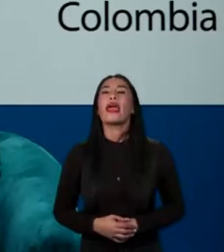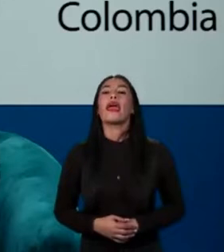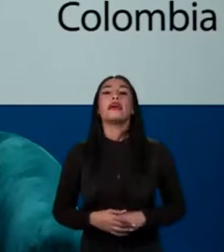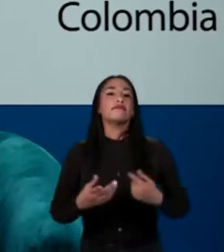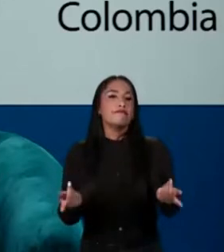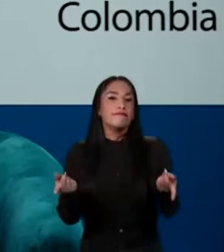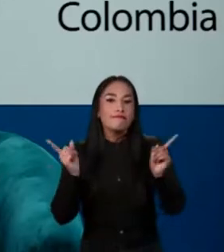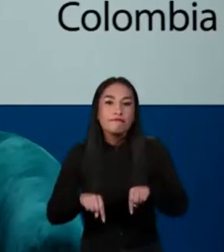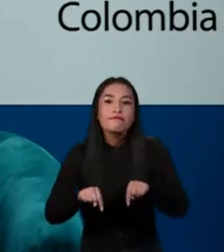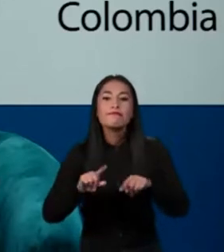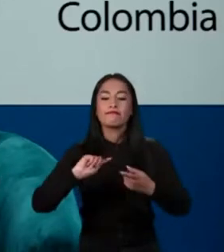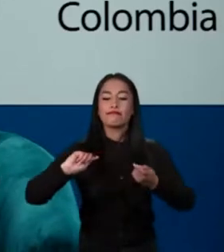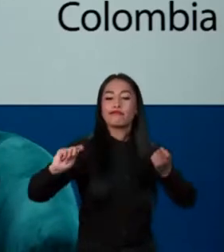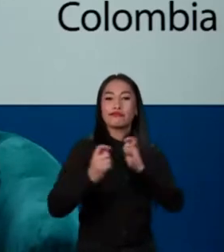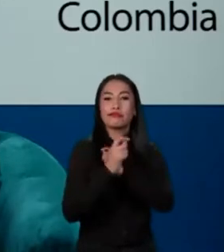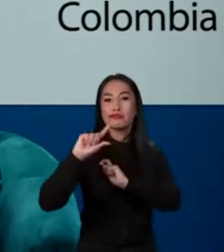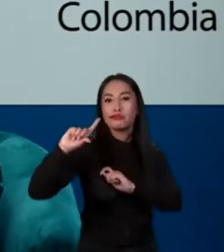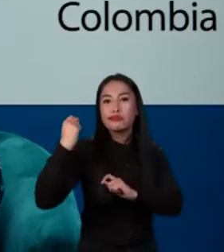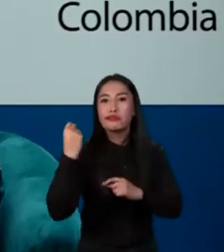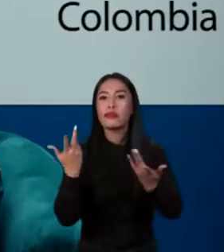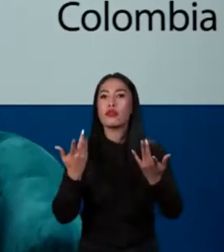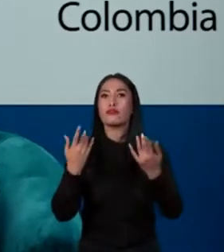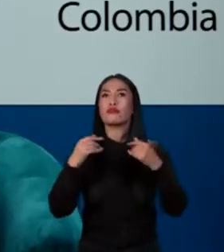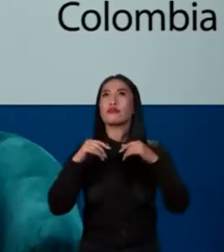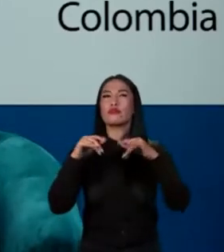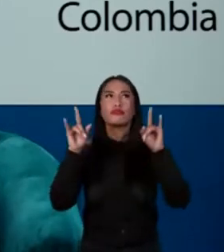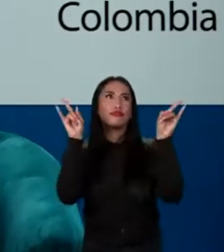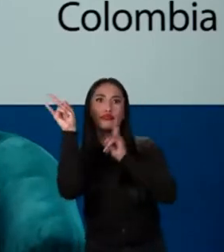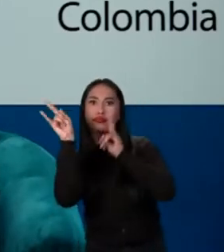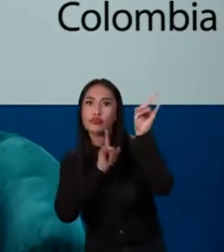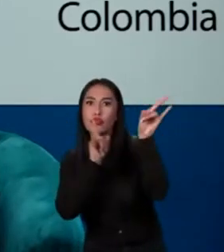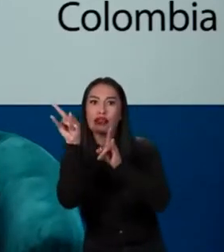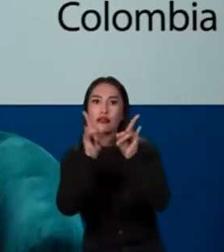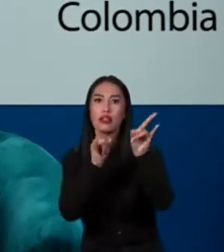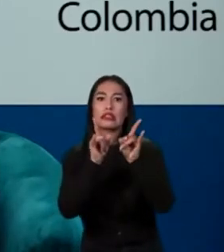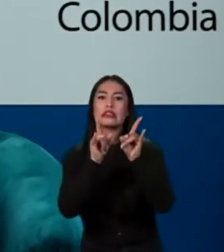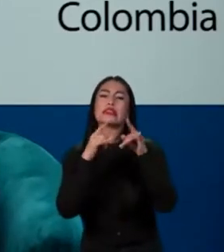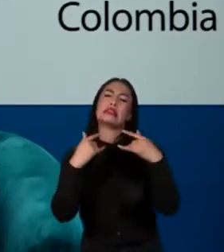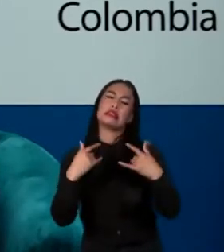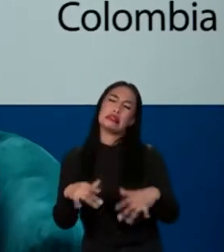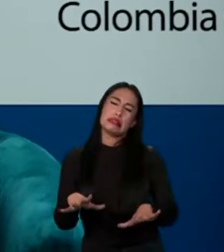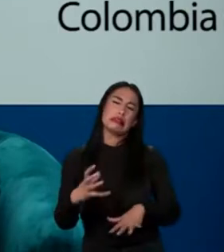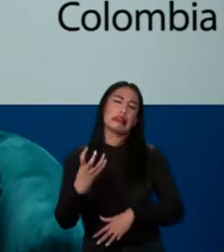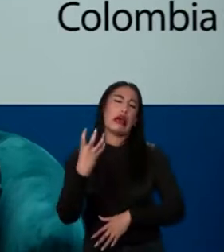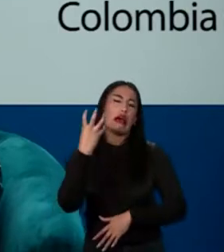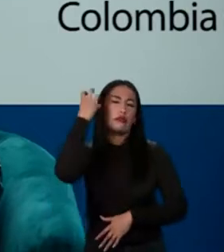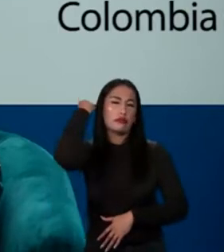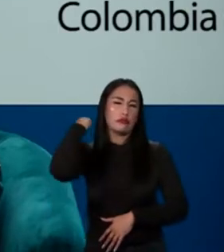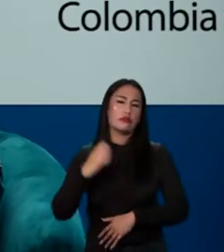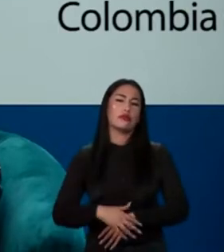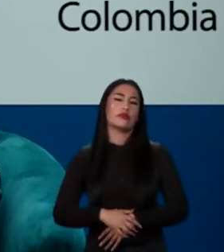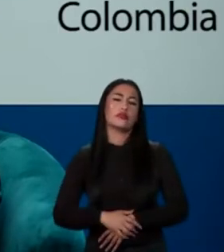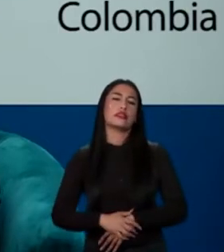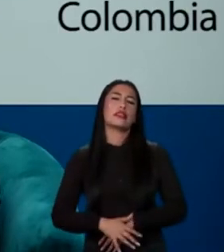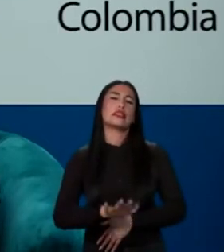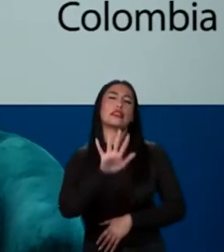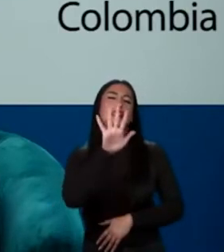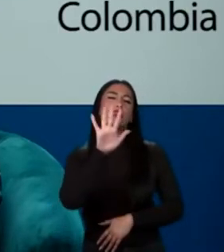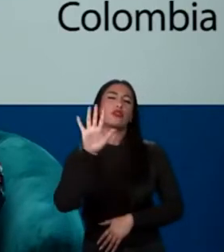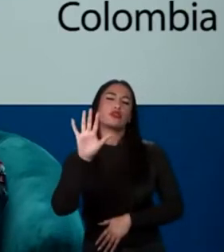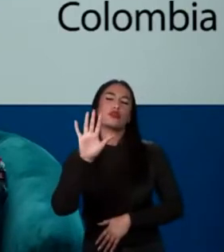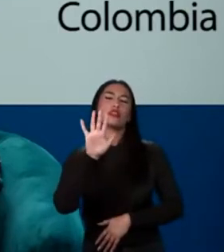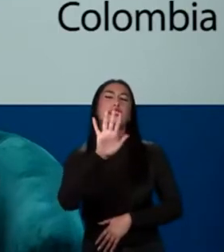para conectividad nosotros tenemos una conectividad todavía bastante obsoleta son 550 edificios para